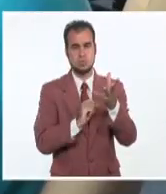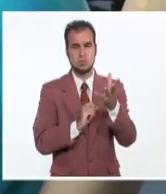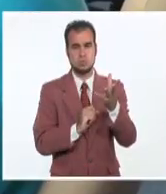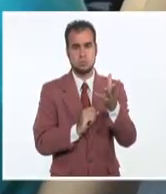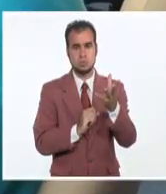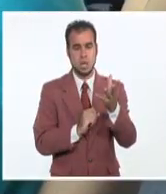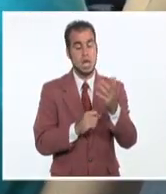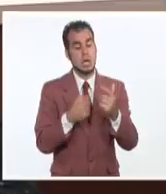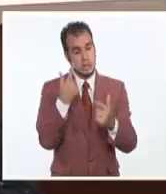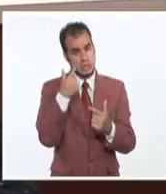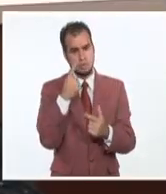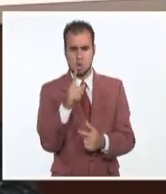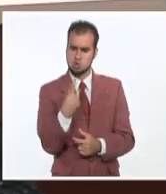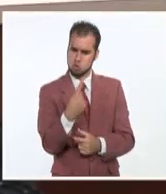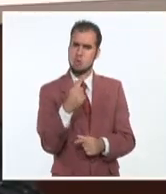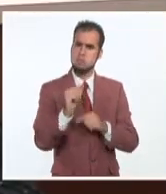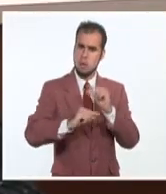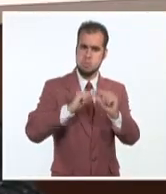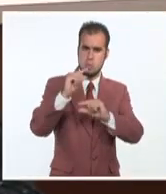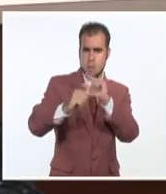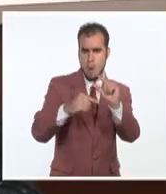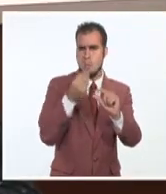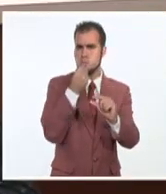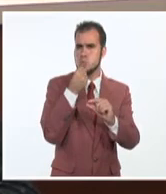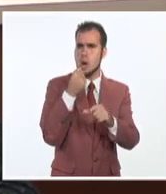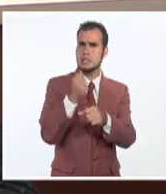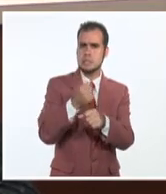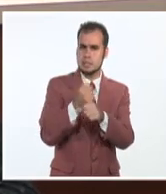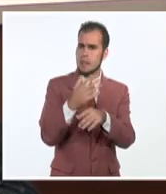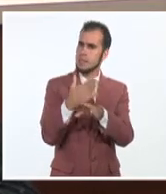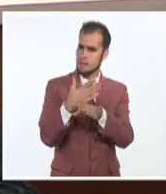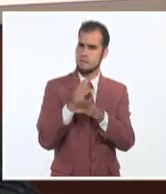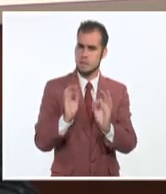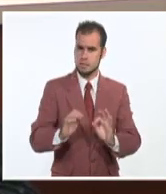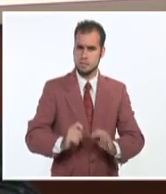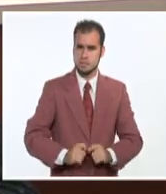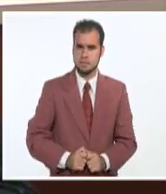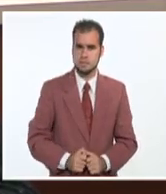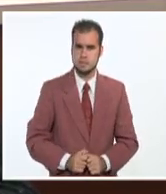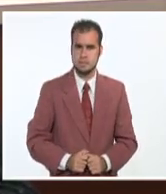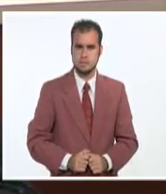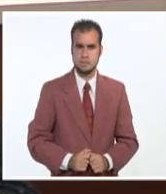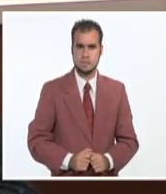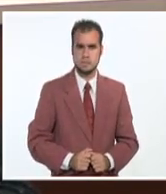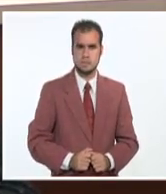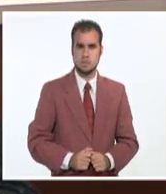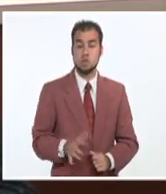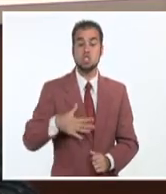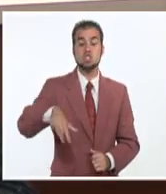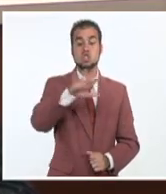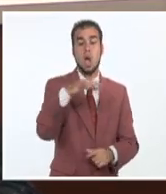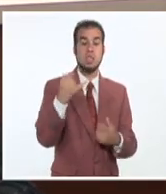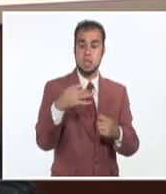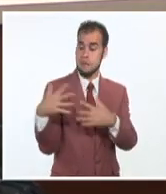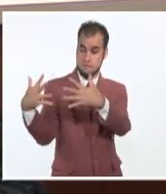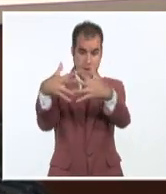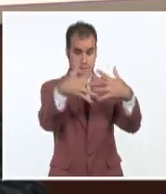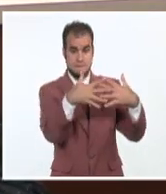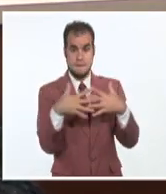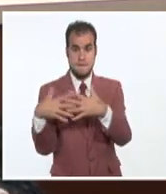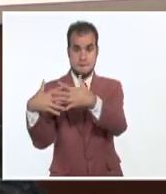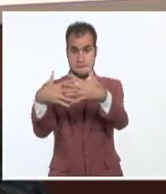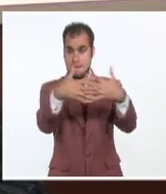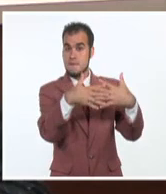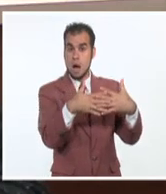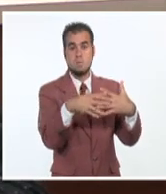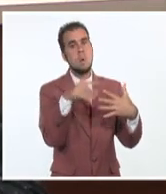también a todos a trabajar diferente, a articularnos e integrarnos todos para buscar soluciones